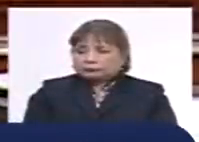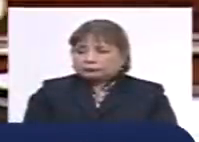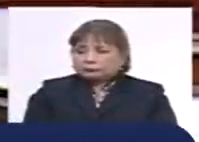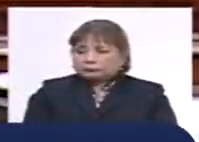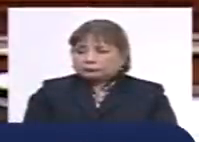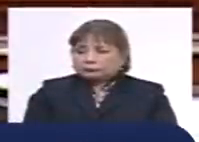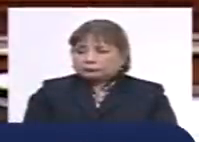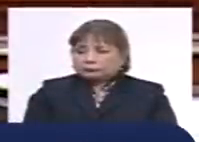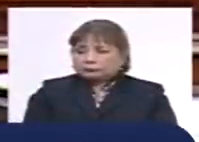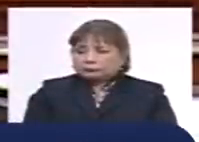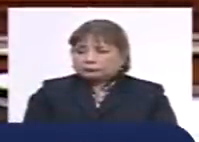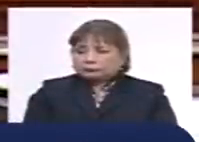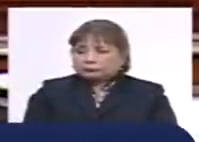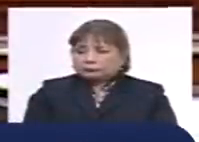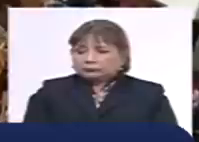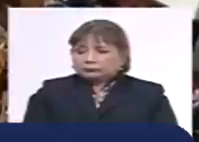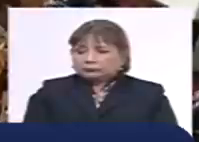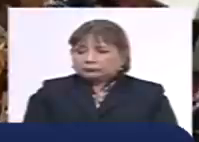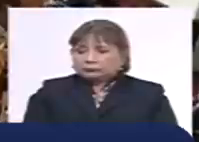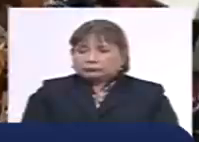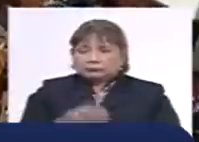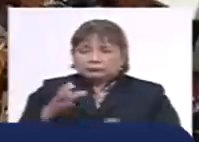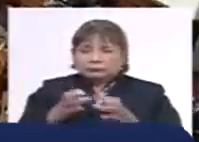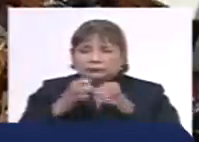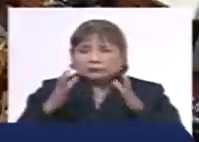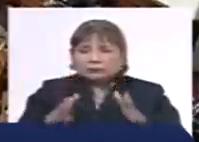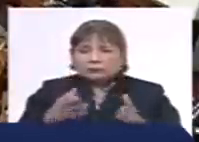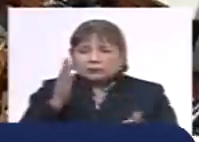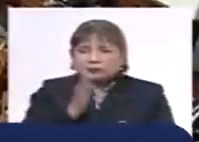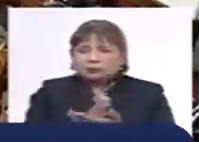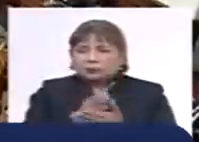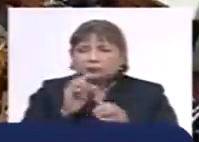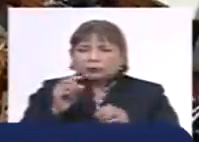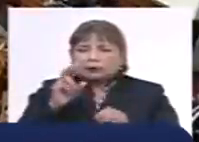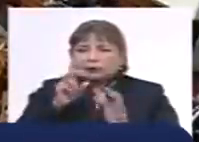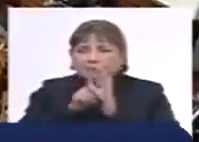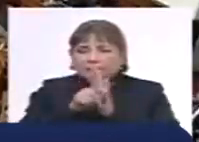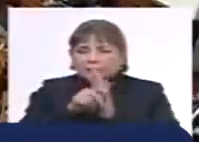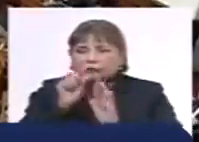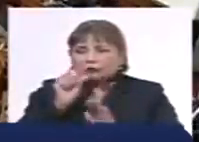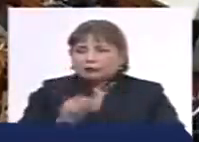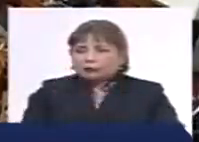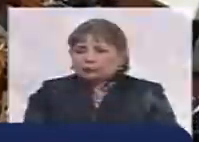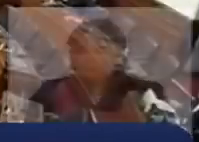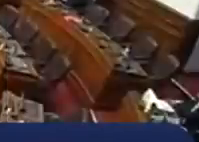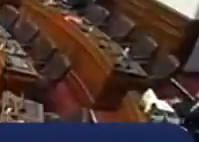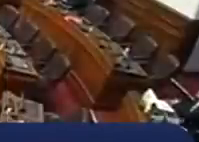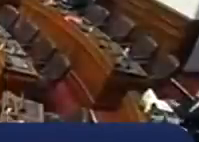Señores congresistas, se suspende la sesión por breve término.